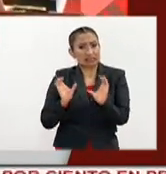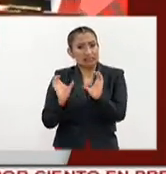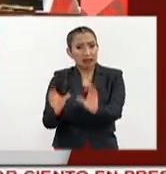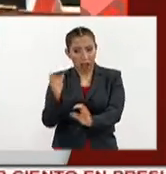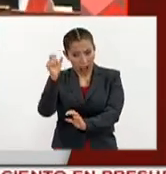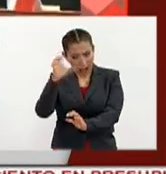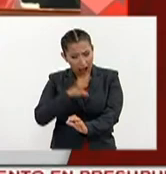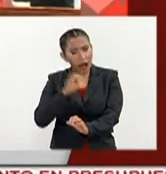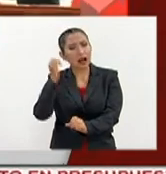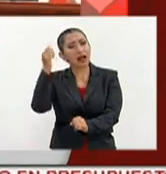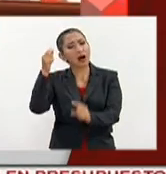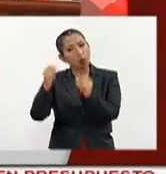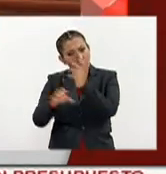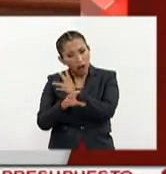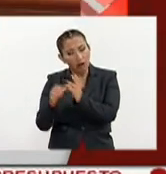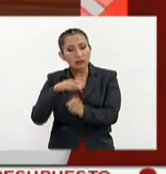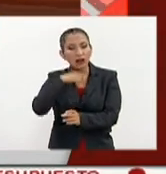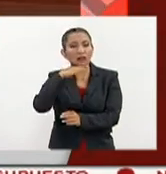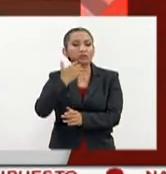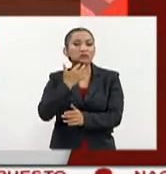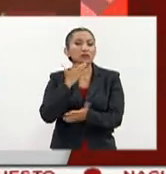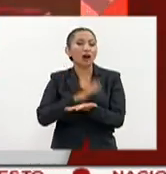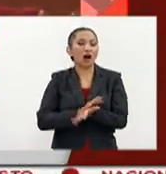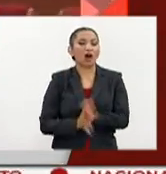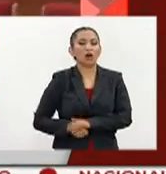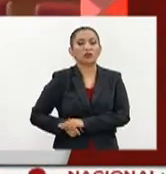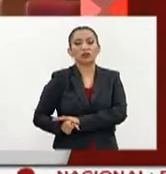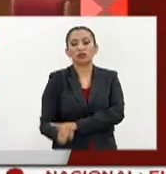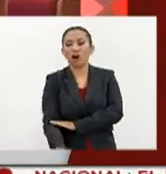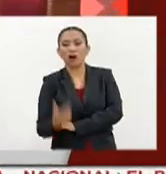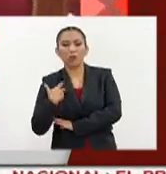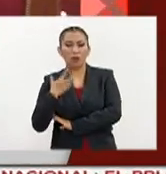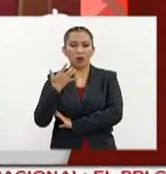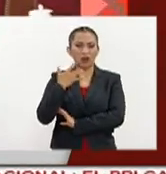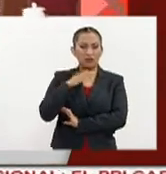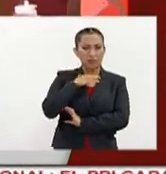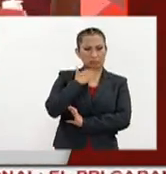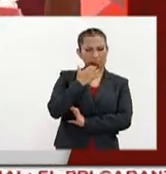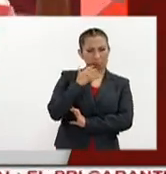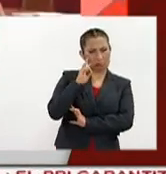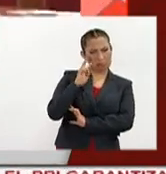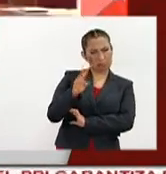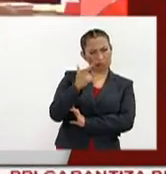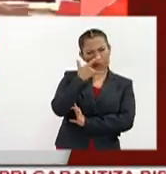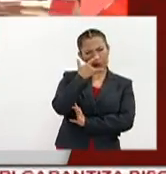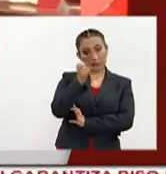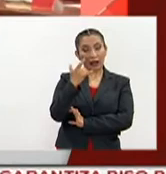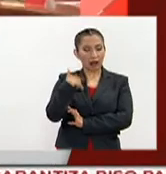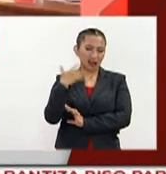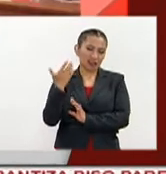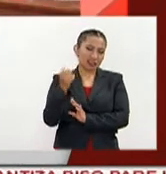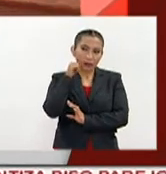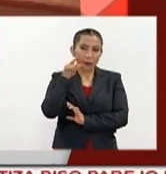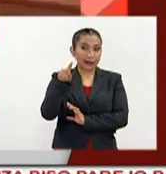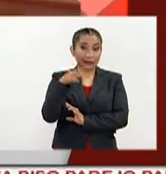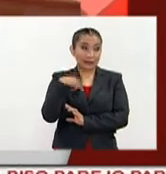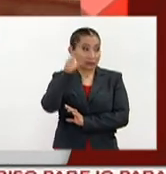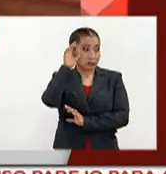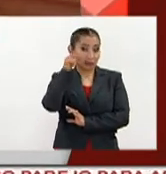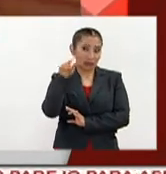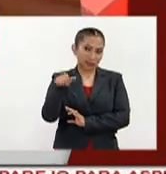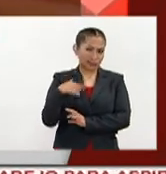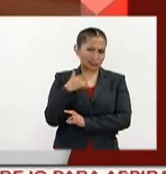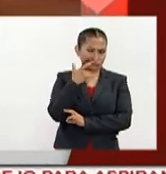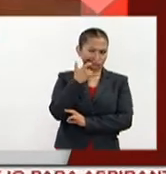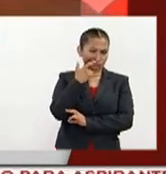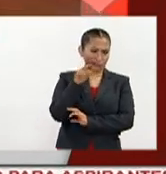hay aspectos pues de corrupción, de falta de transparencia, que pues nos ha dejado mucho